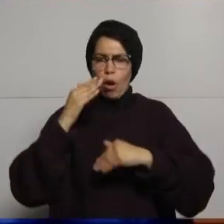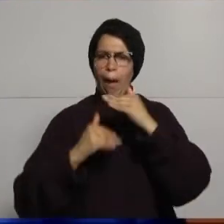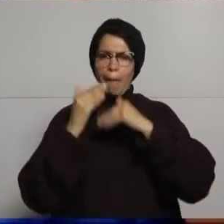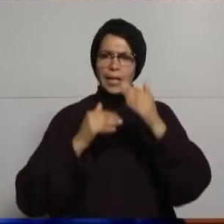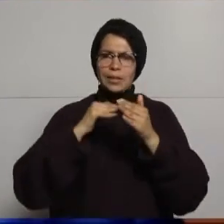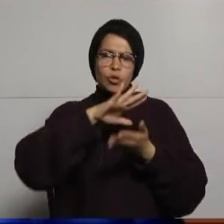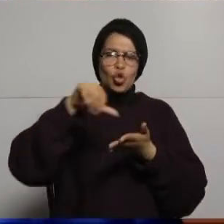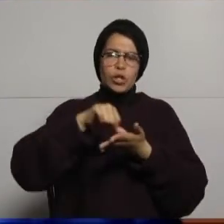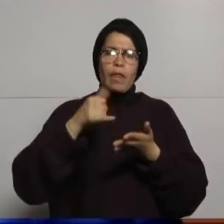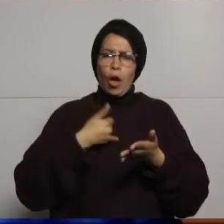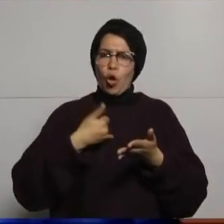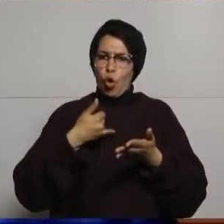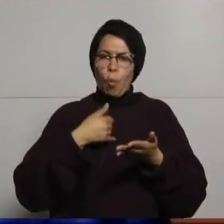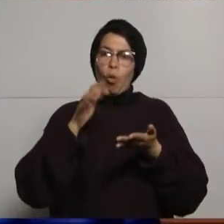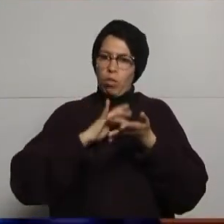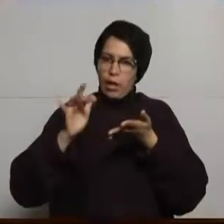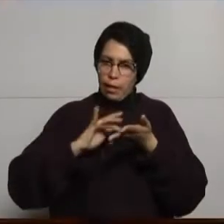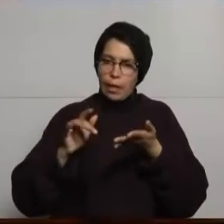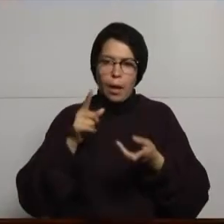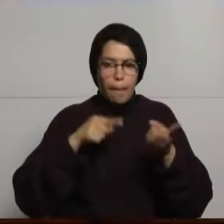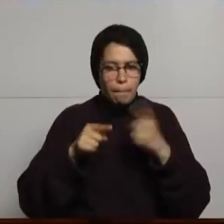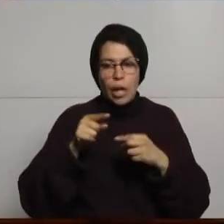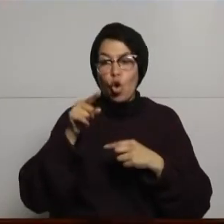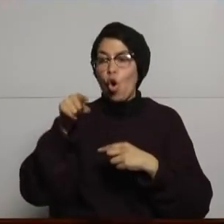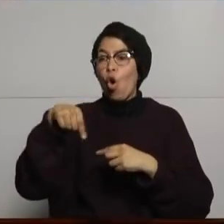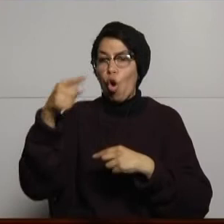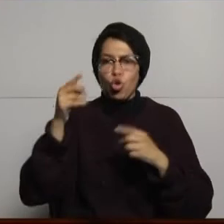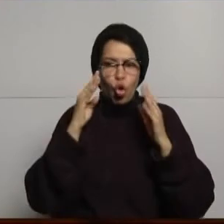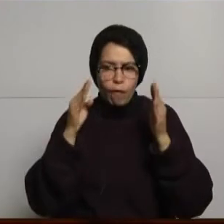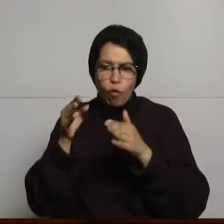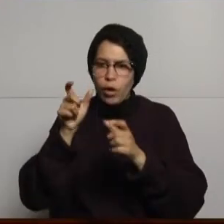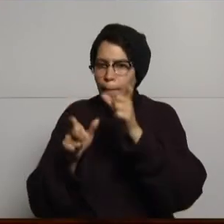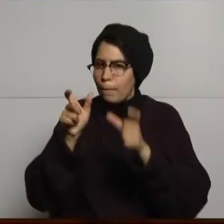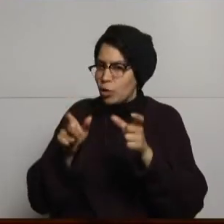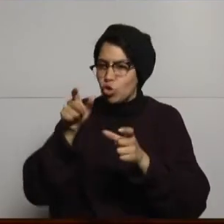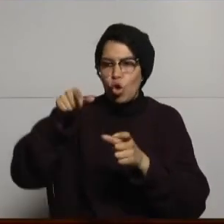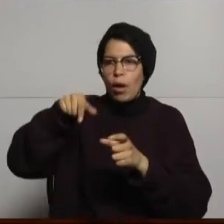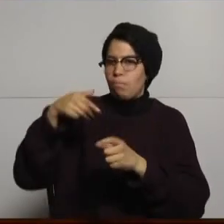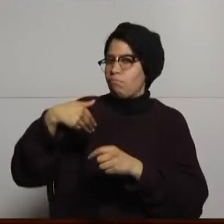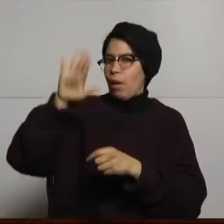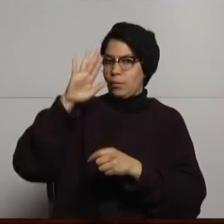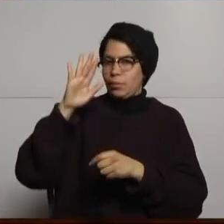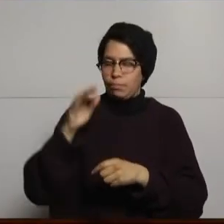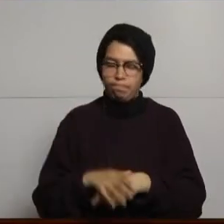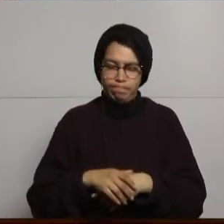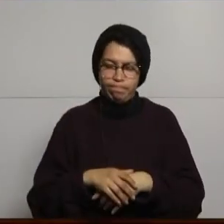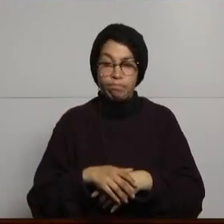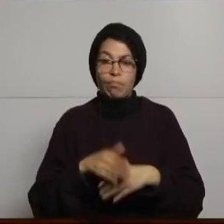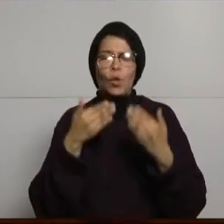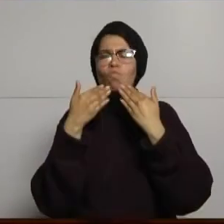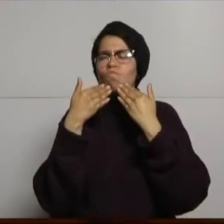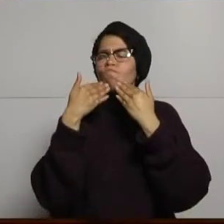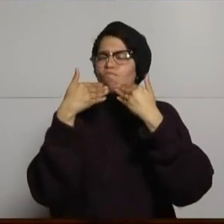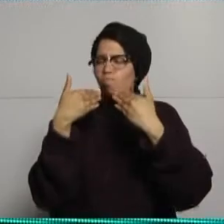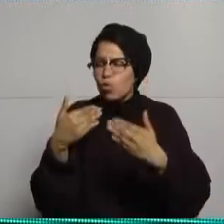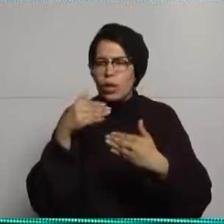no el horizonte principal. Bueno, muchas gracias, Jorge. La verdad que, bueno, hoy